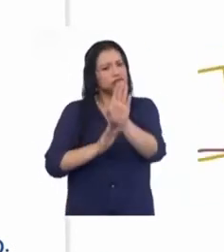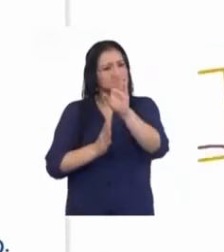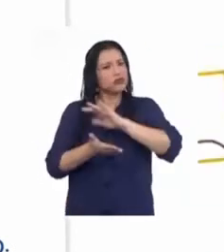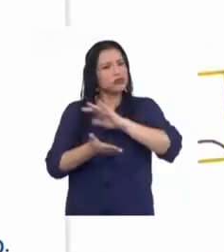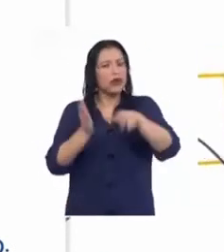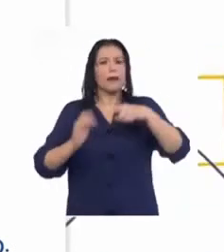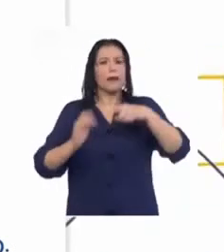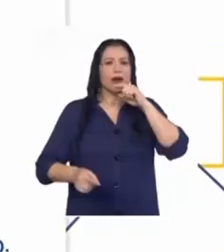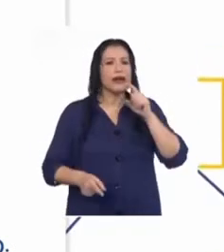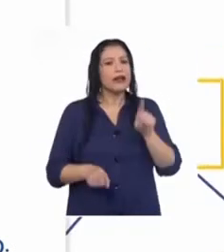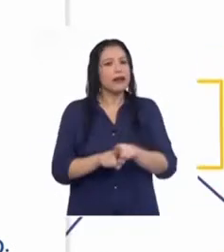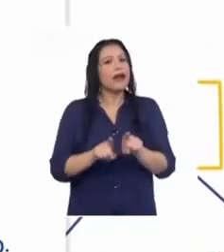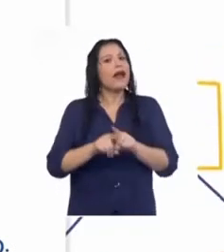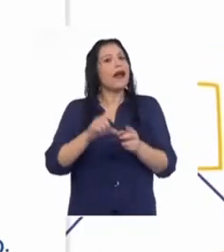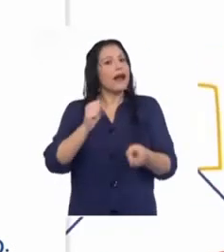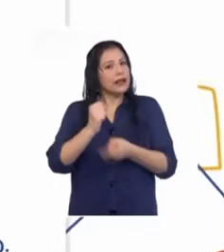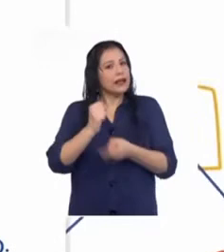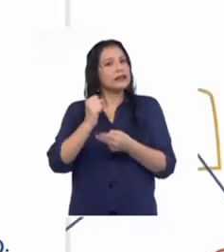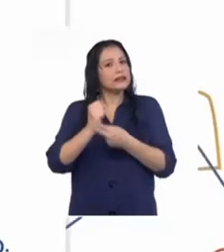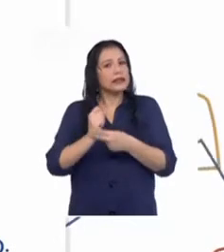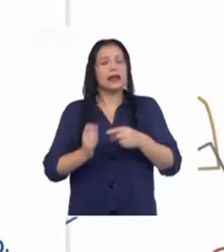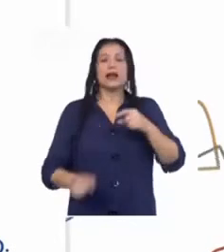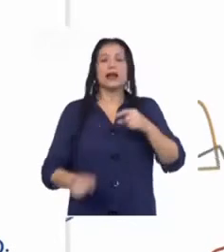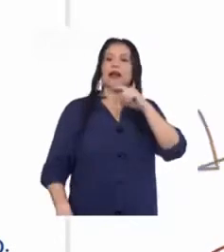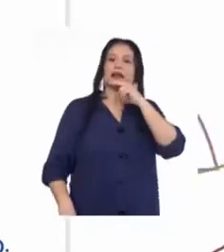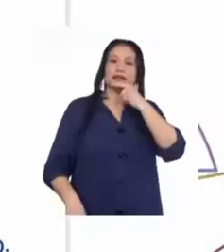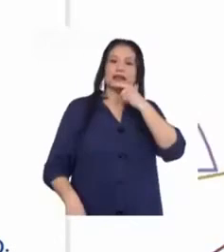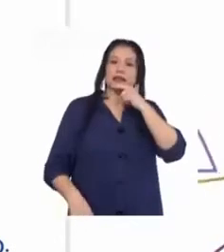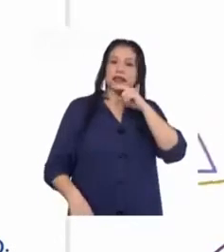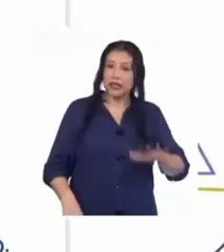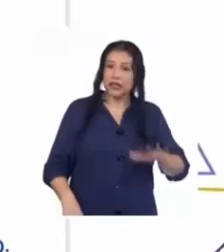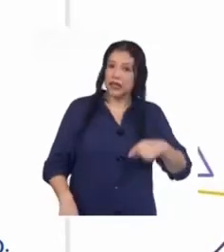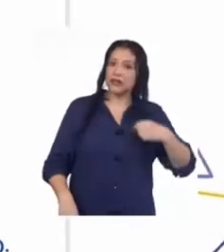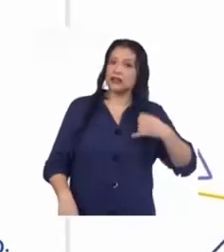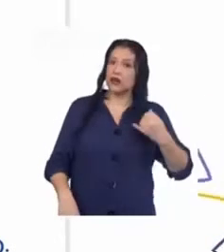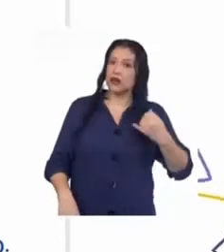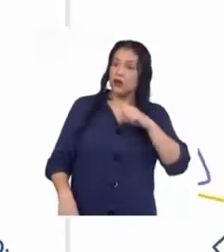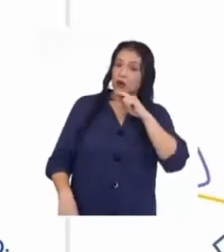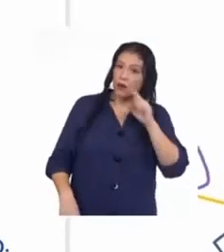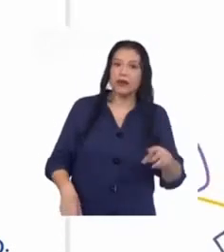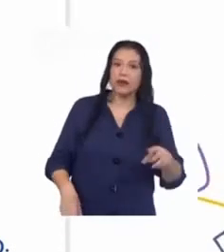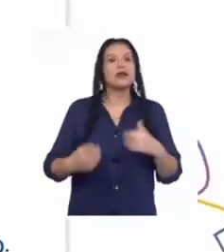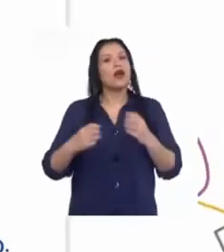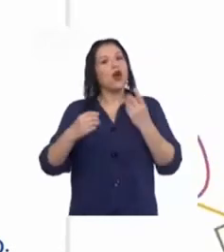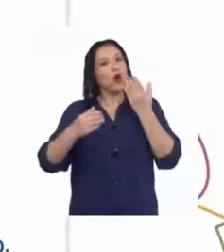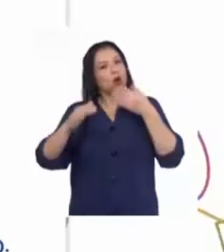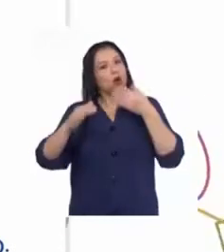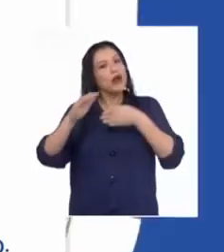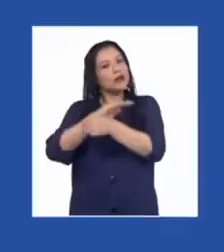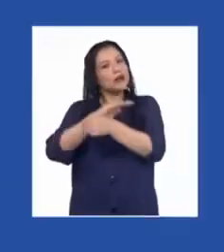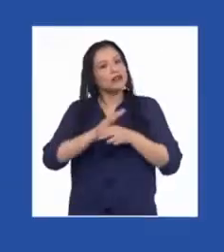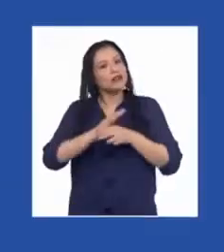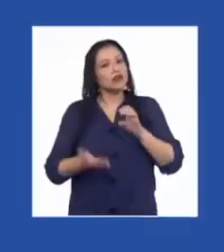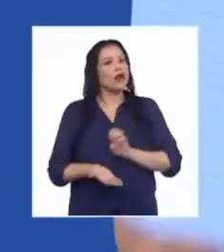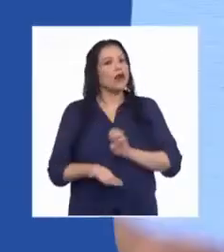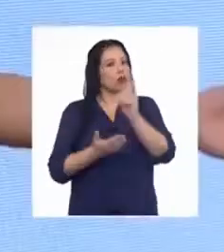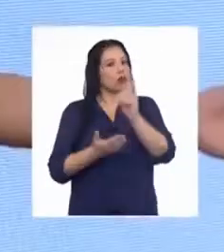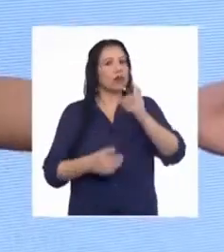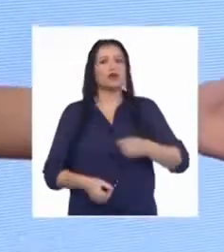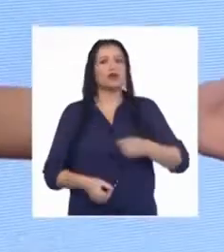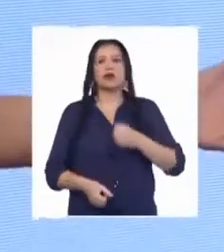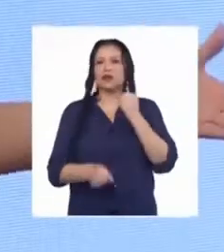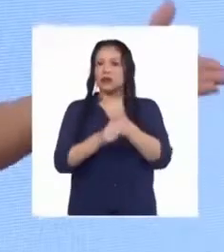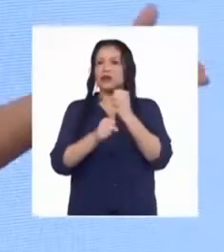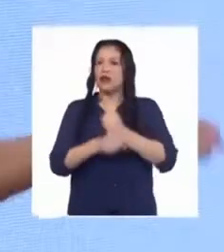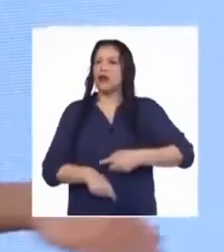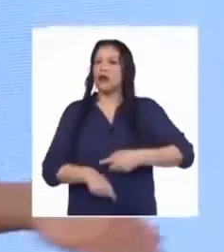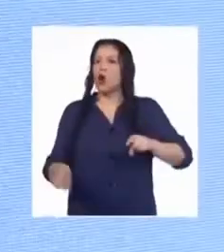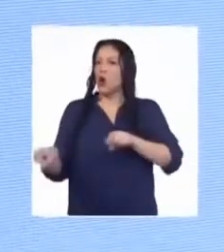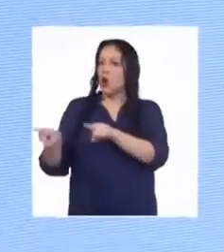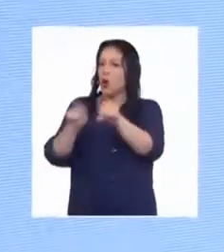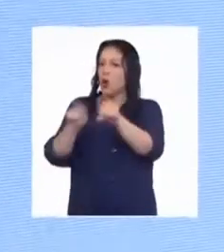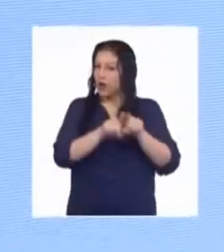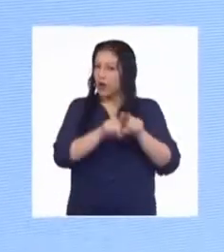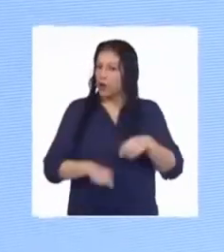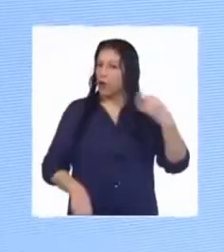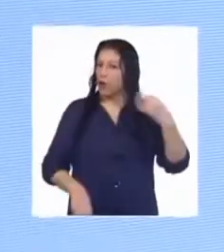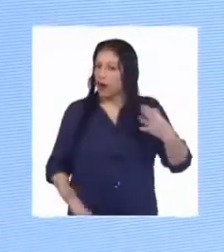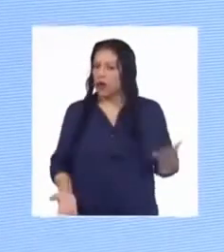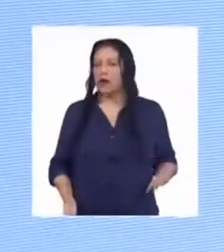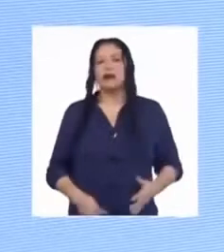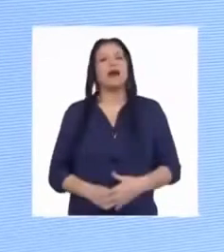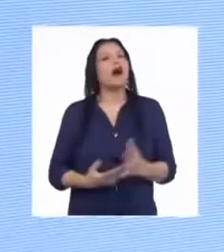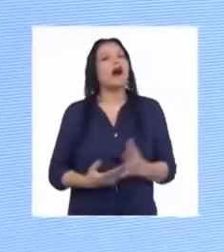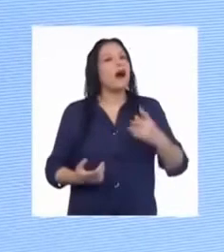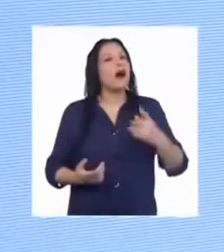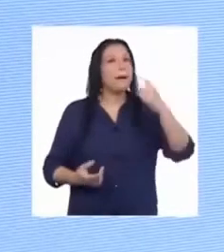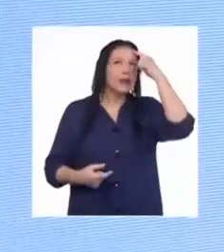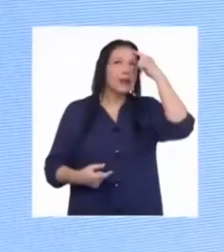Asimismo, deberían garantizar a las niñas y jóvenes un acceso pleno e igual a la educación y el empleo. Me parece importantísimo que se